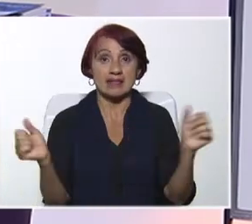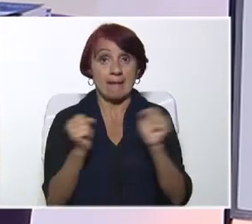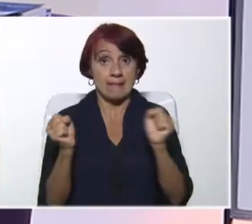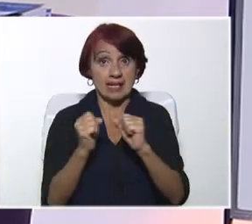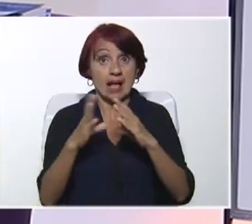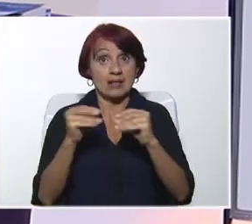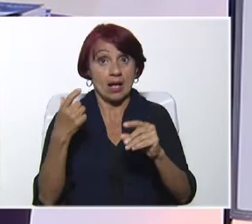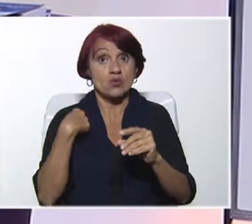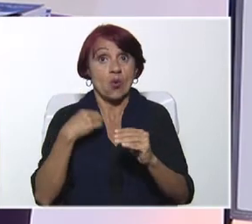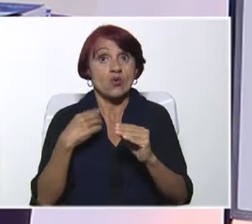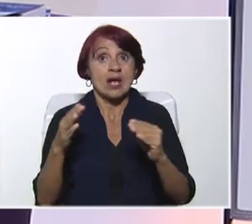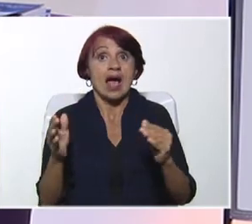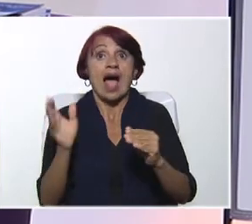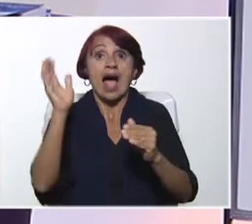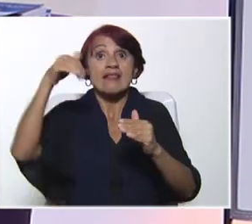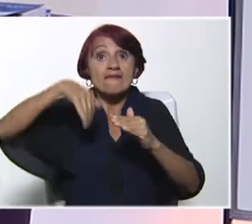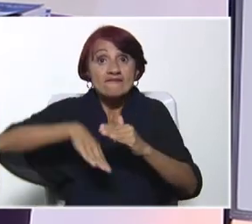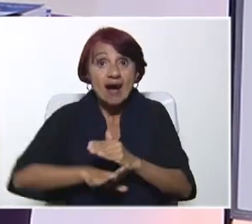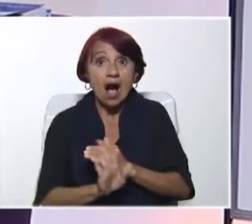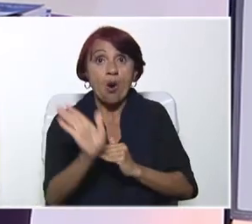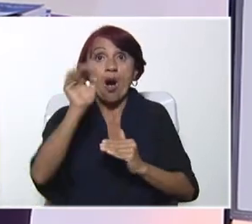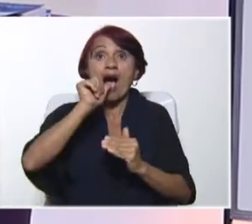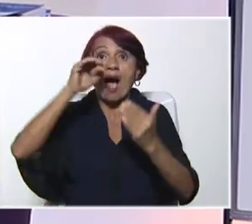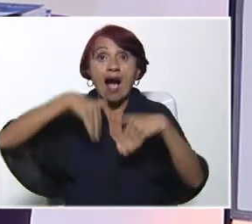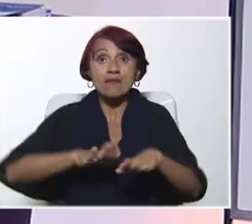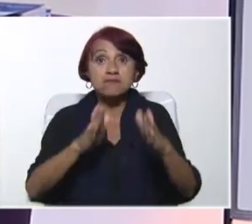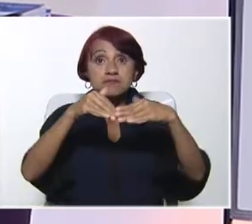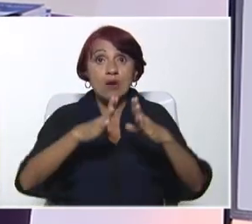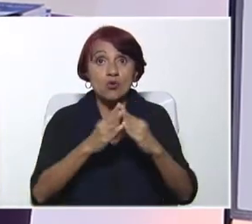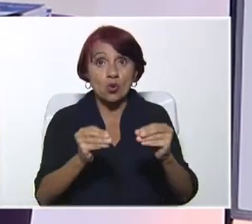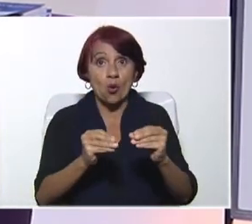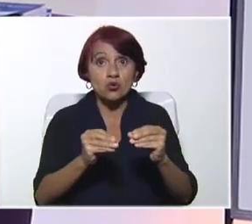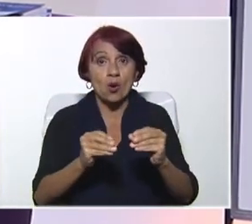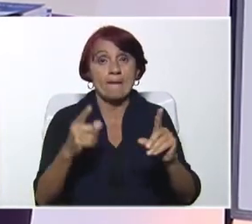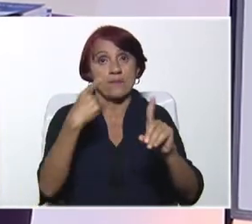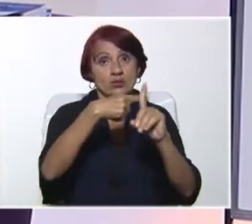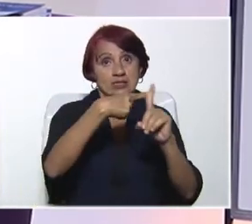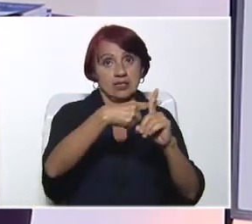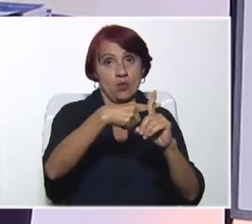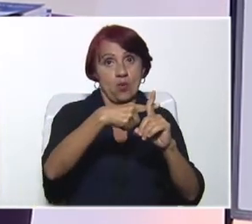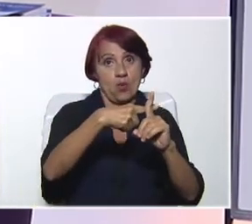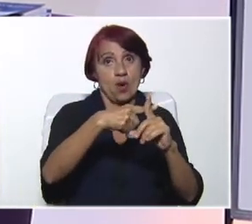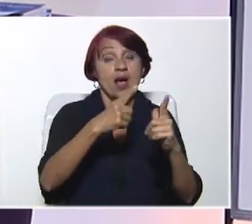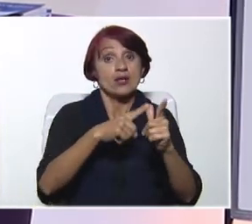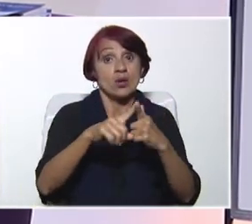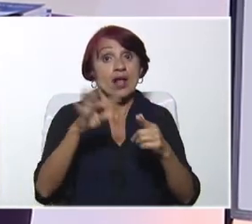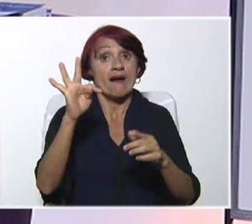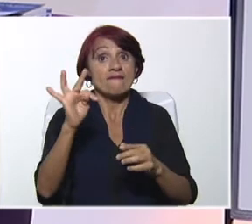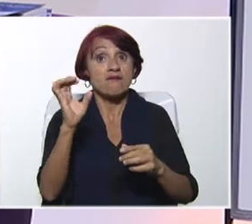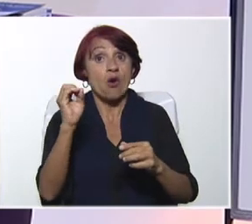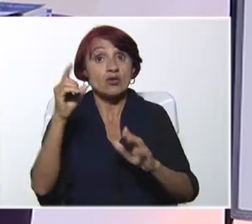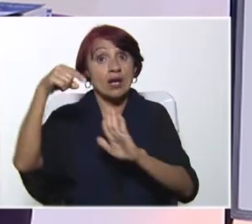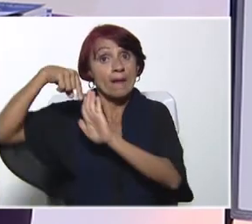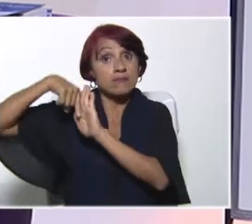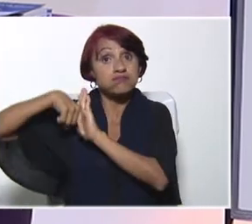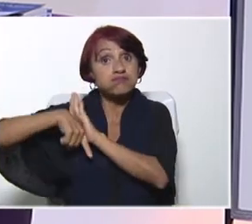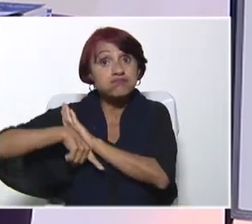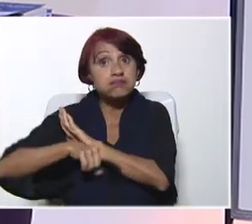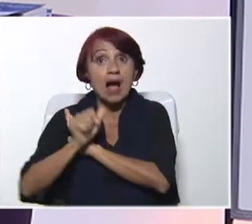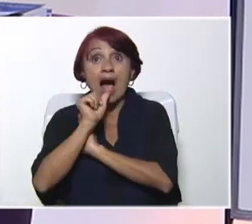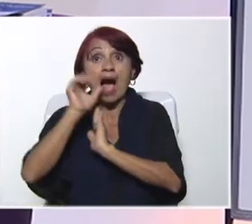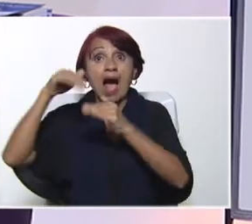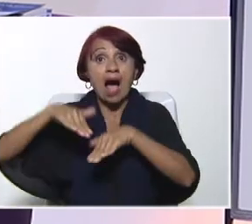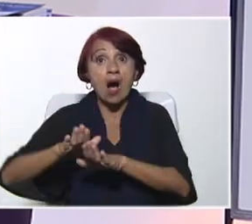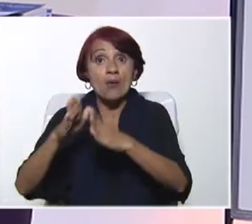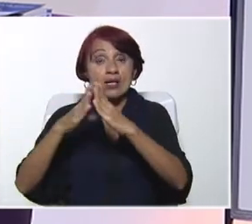positiva. Y la fosa de Cariaco está a una profundidad bajo el nivel del mar,